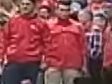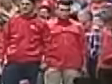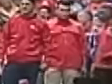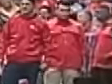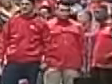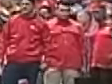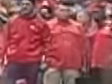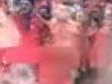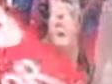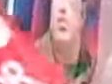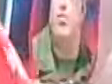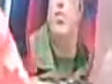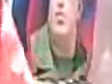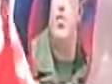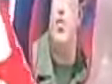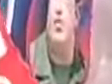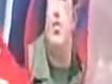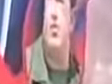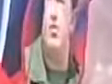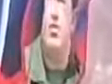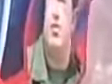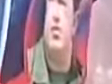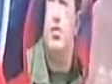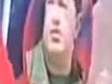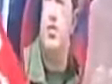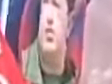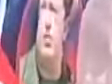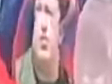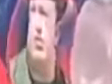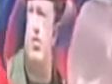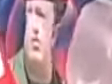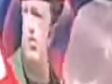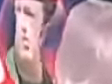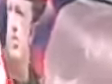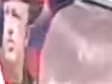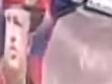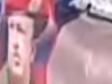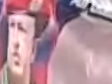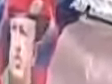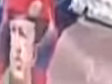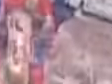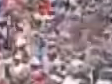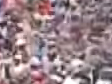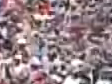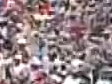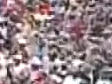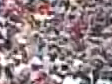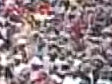Con mucha caña, con nuestra tierra venezolana.